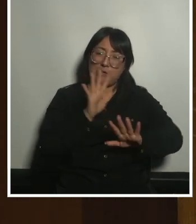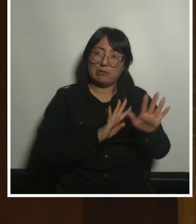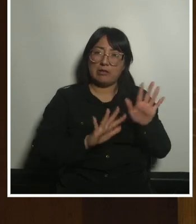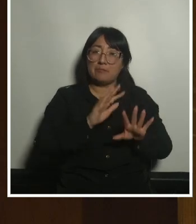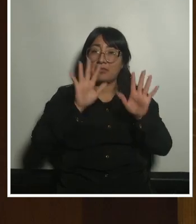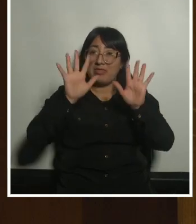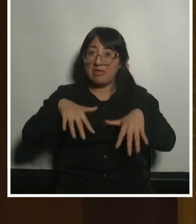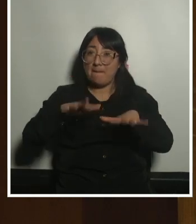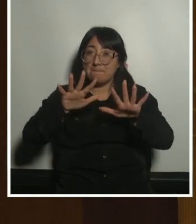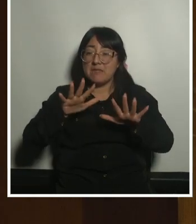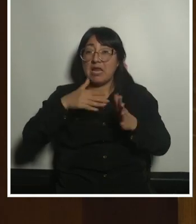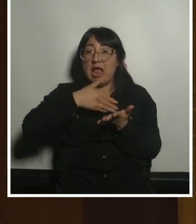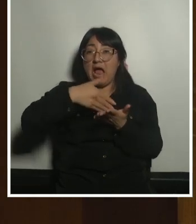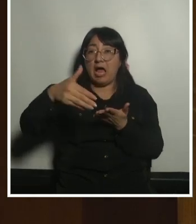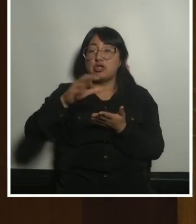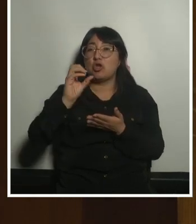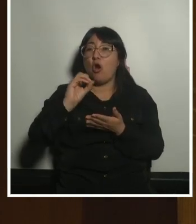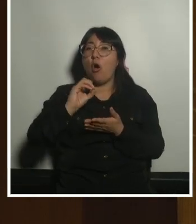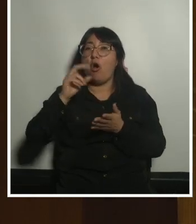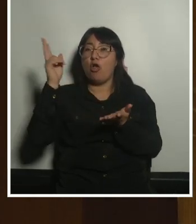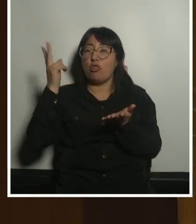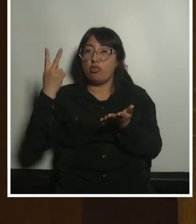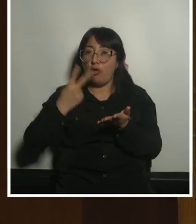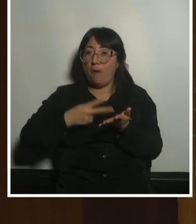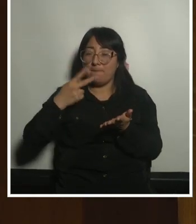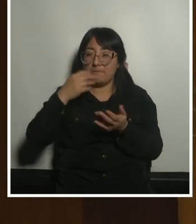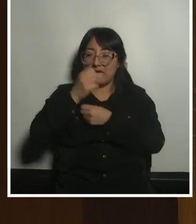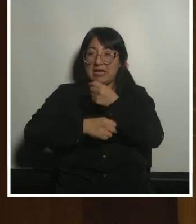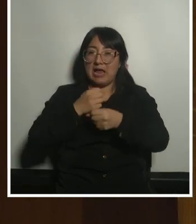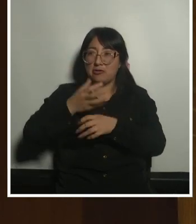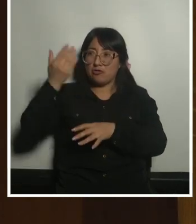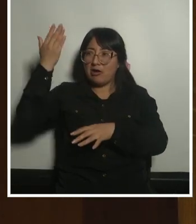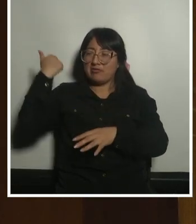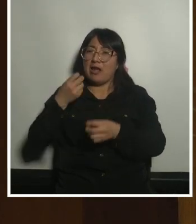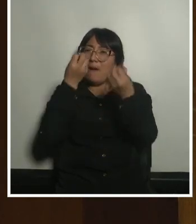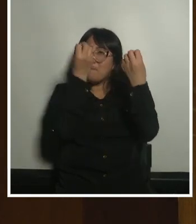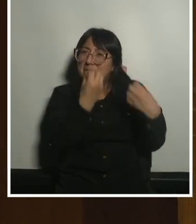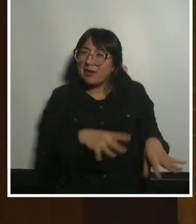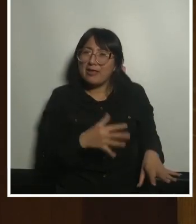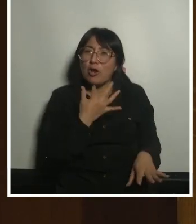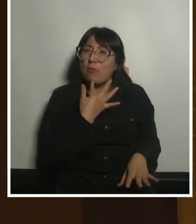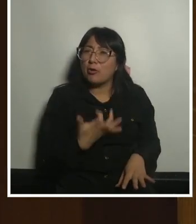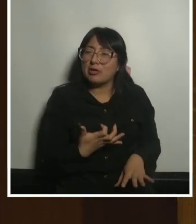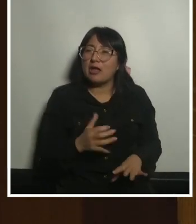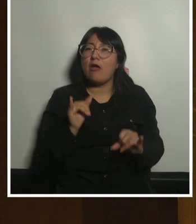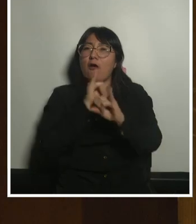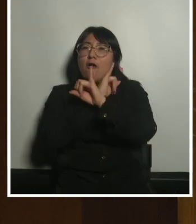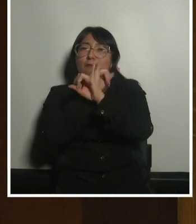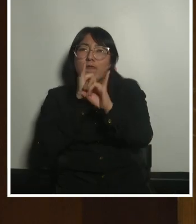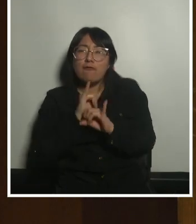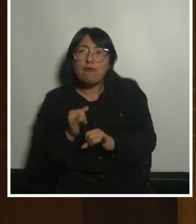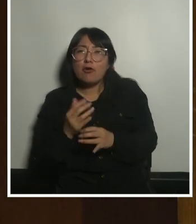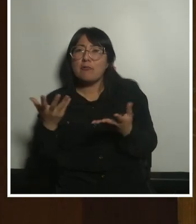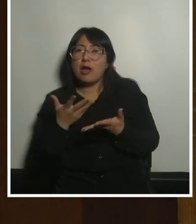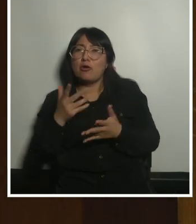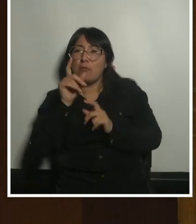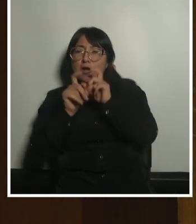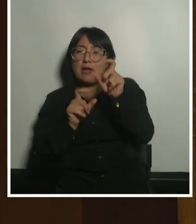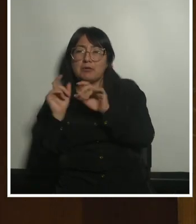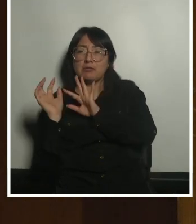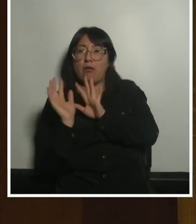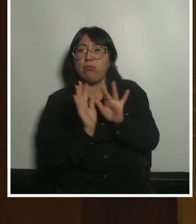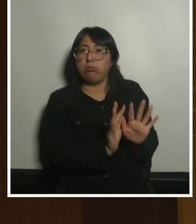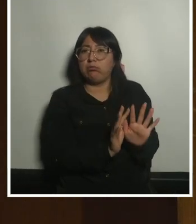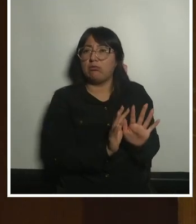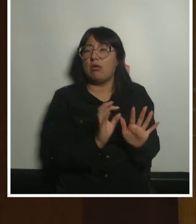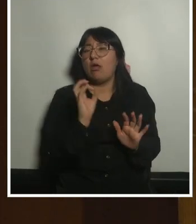o incluso 2 millones de años atrás, perderlo en unos pocos años por formas de actuación